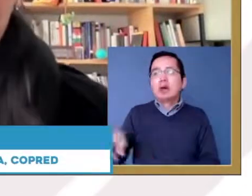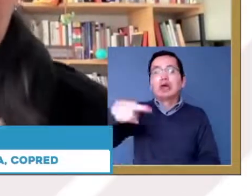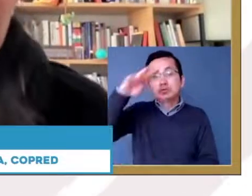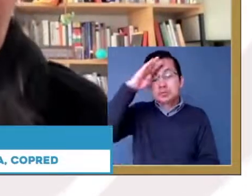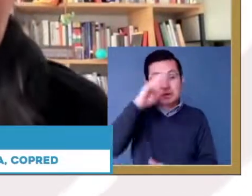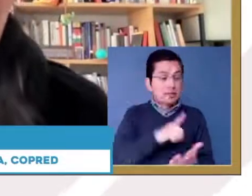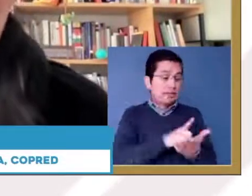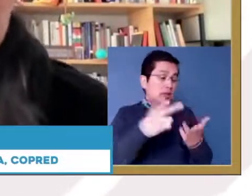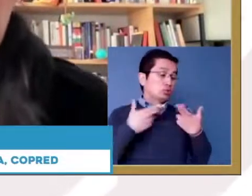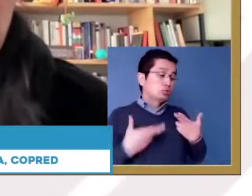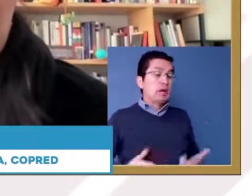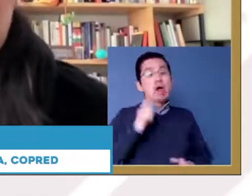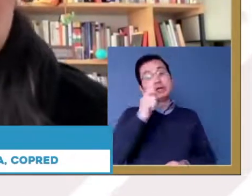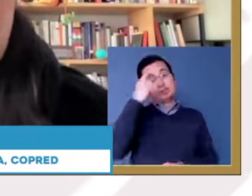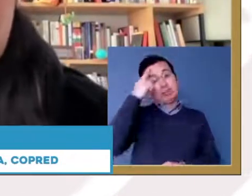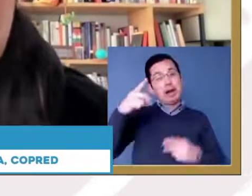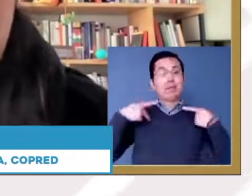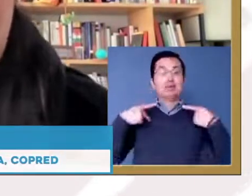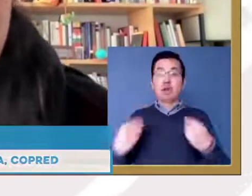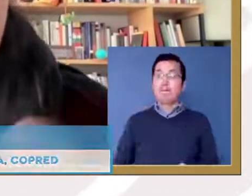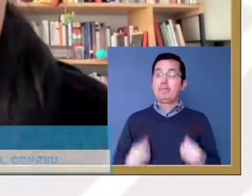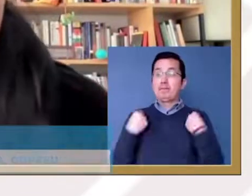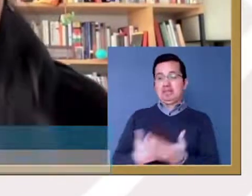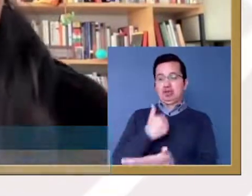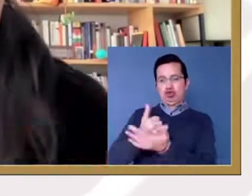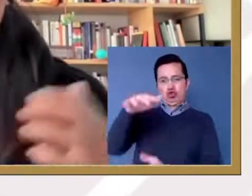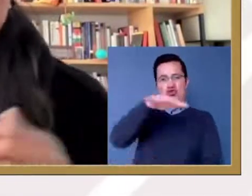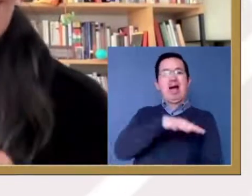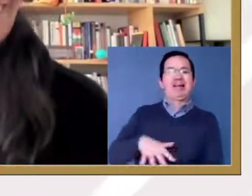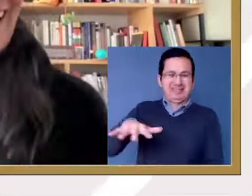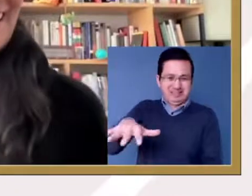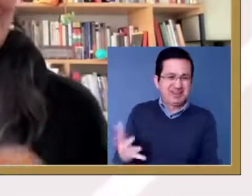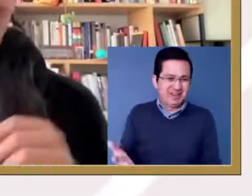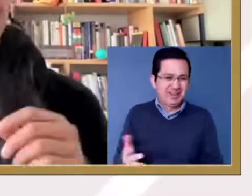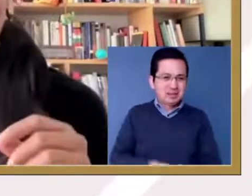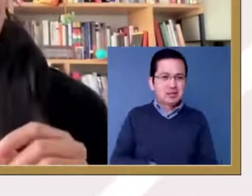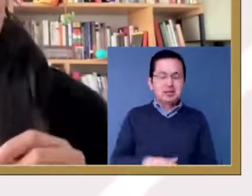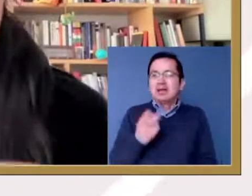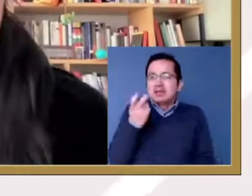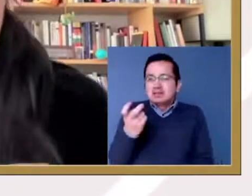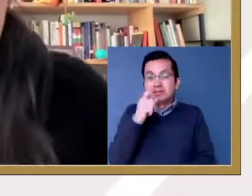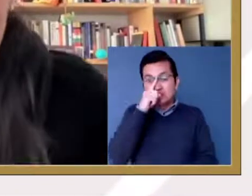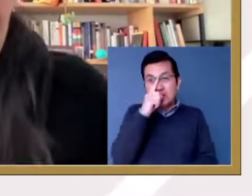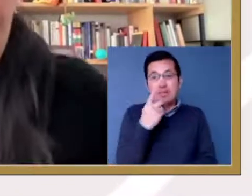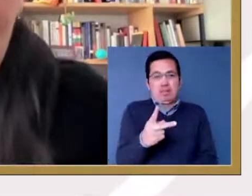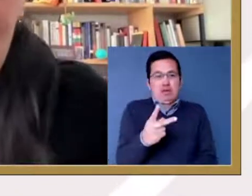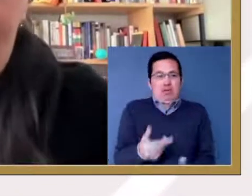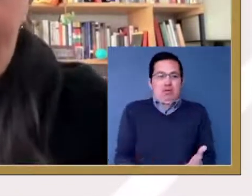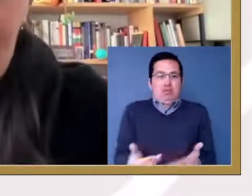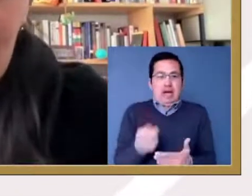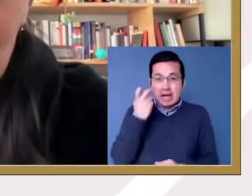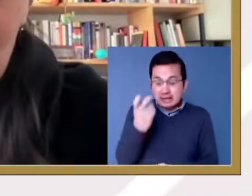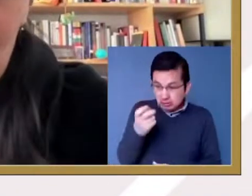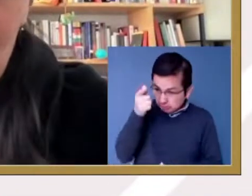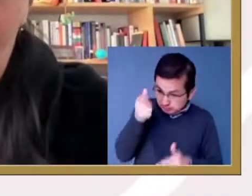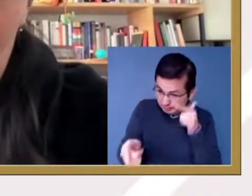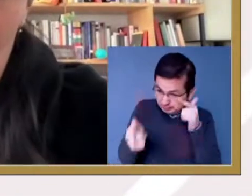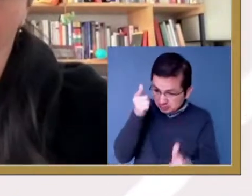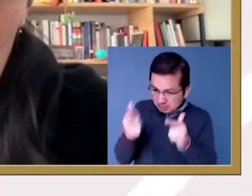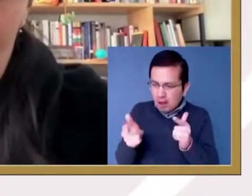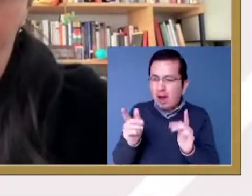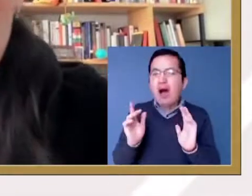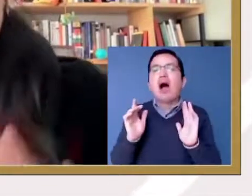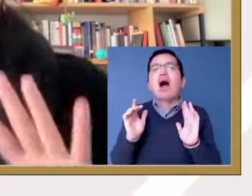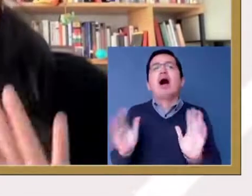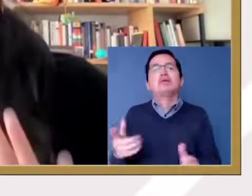eso, o sea, obviamente que es una inferencia de largo alcance, ¿cierto? Y uno la tiene que ver en detalle